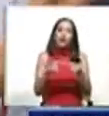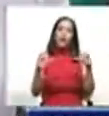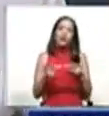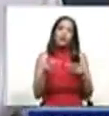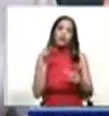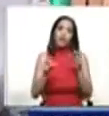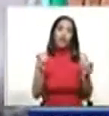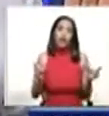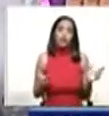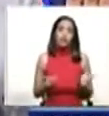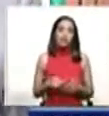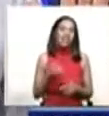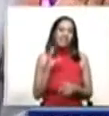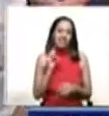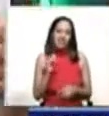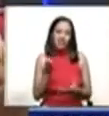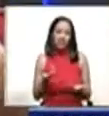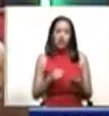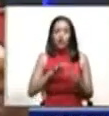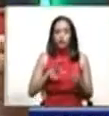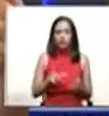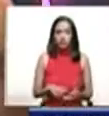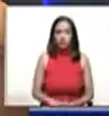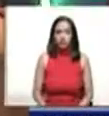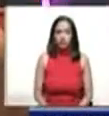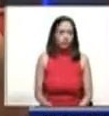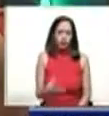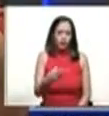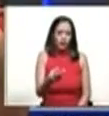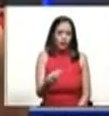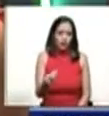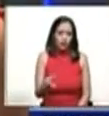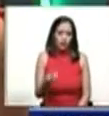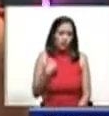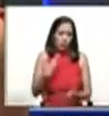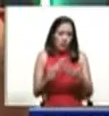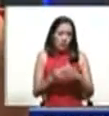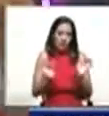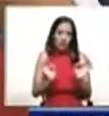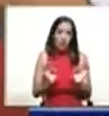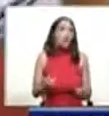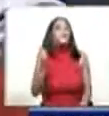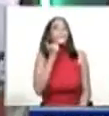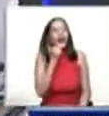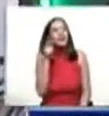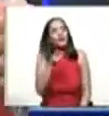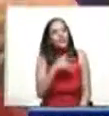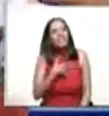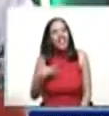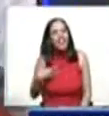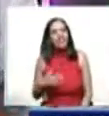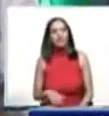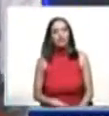ha generado. ¿Qué está hablando el pueblo? ¿Qué está hablando el pueblo? Entonces, no, para que yo no soy de ningún partido. Mango, ¿tú Mango, qué? ¿Qué tu mamá? Yo